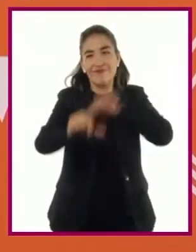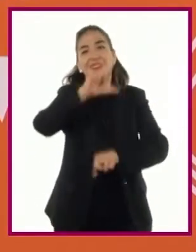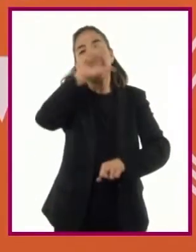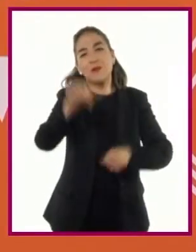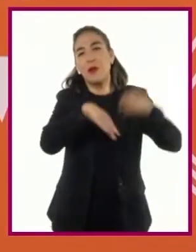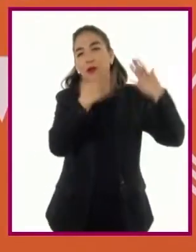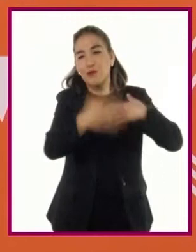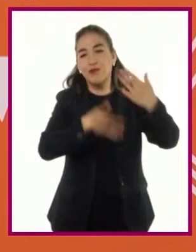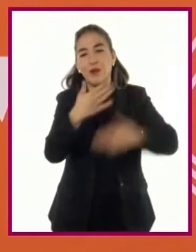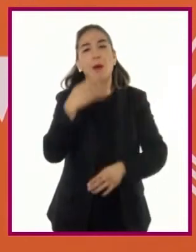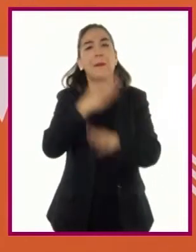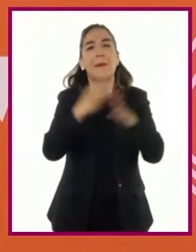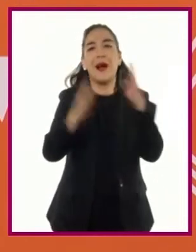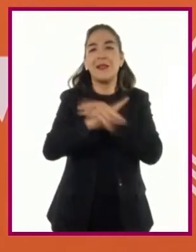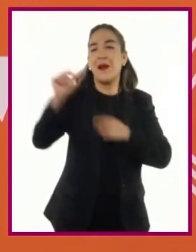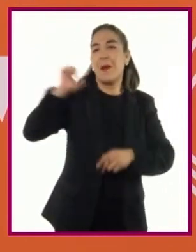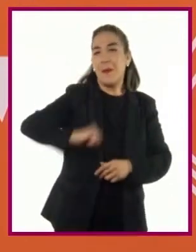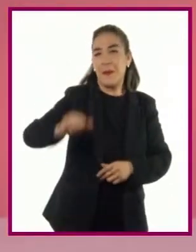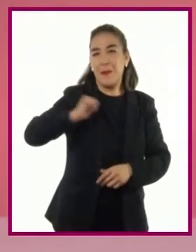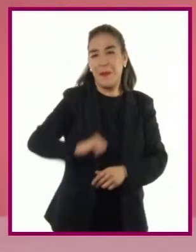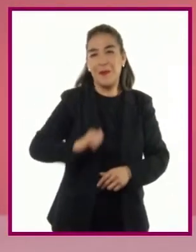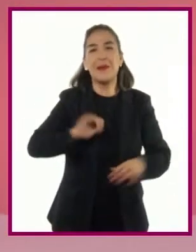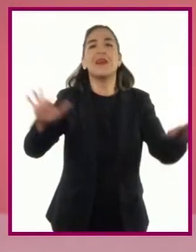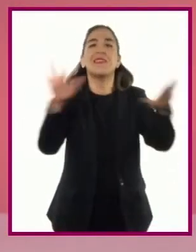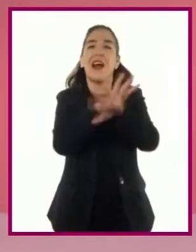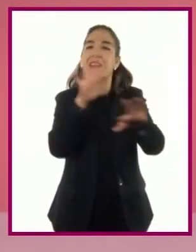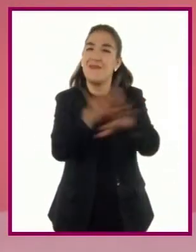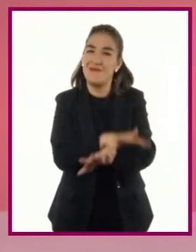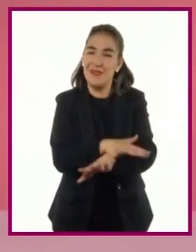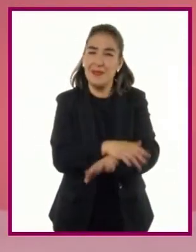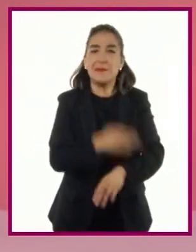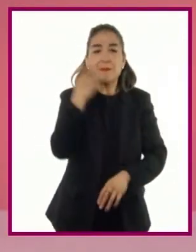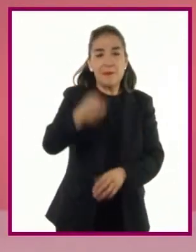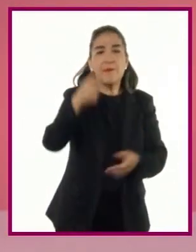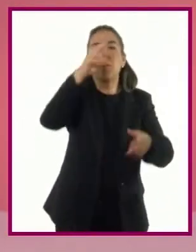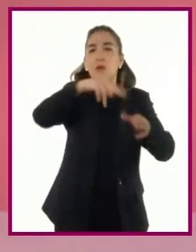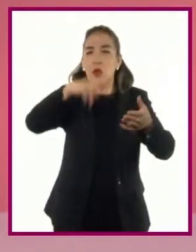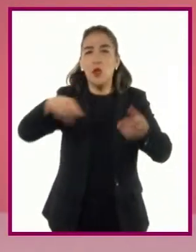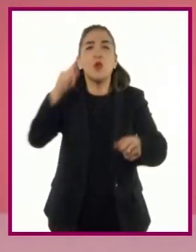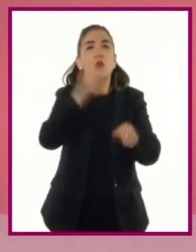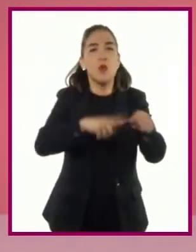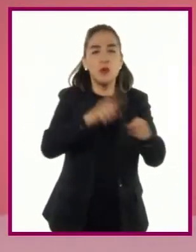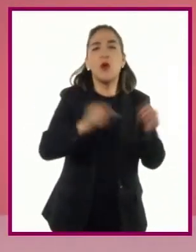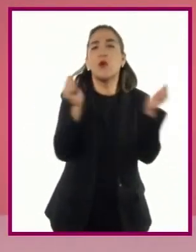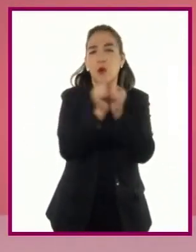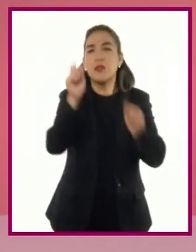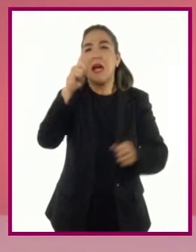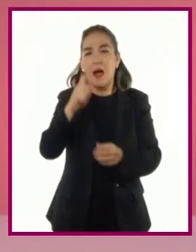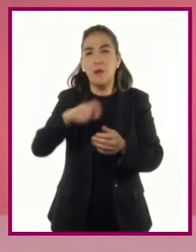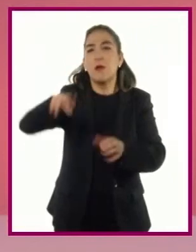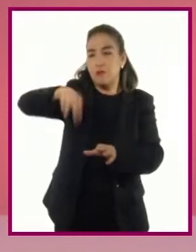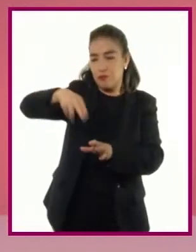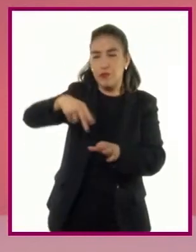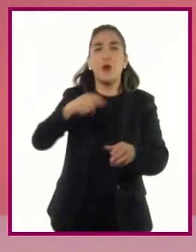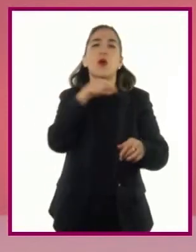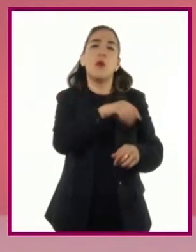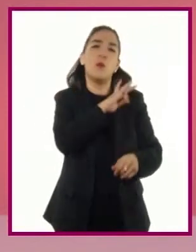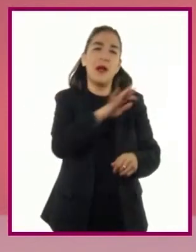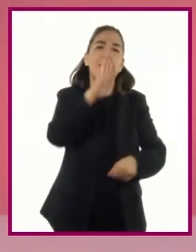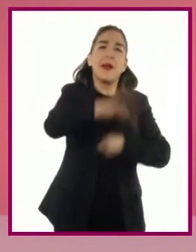poco a poco los materiales tradicionales. Todos los colorantes son solubles en agua y pueden ser de origen animal o